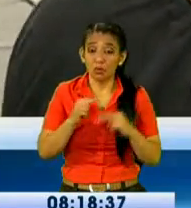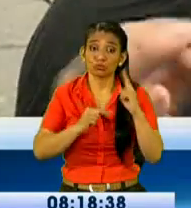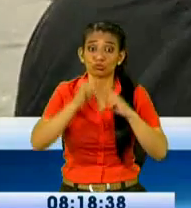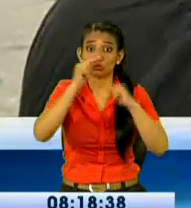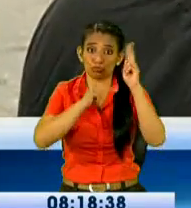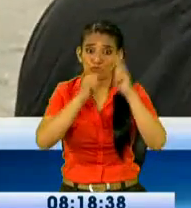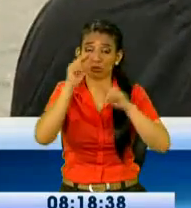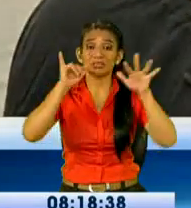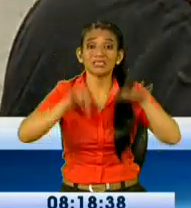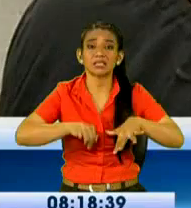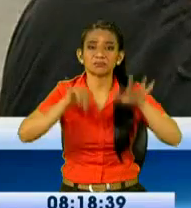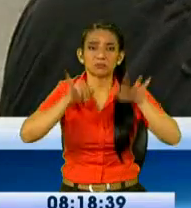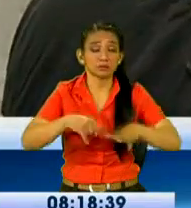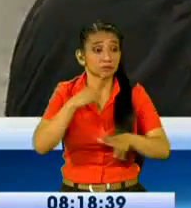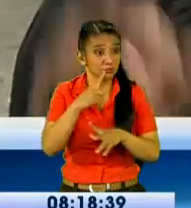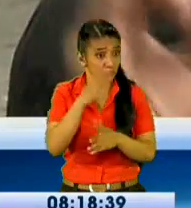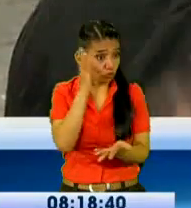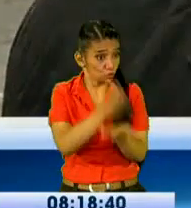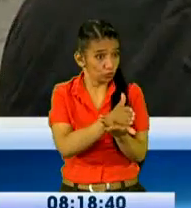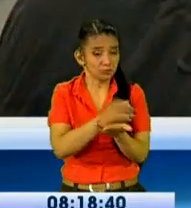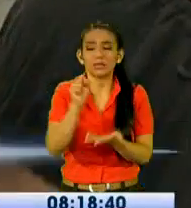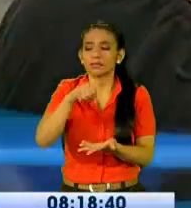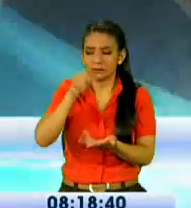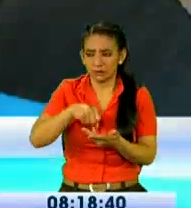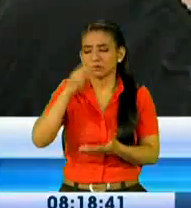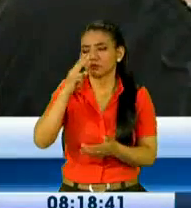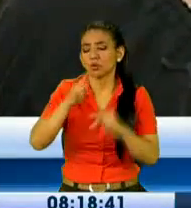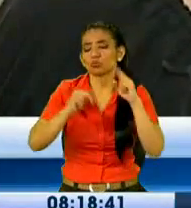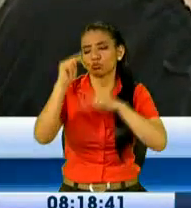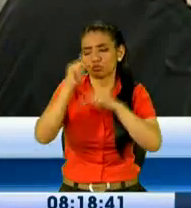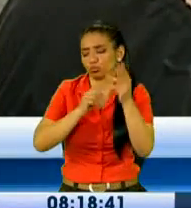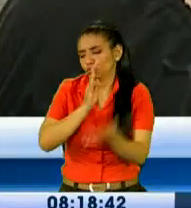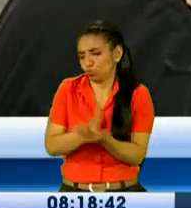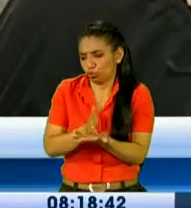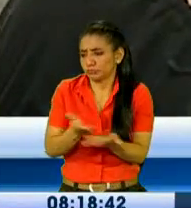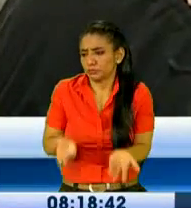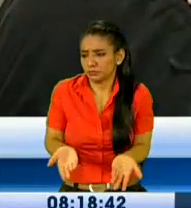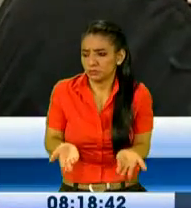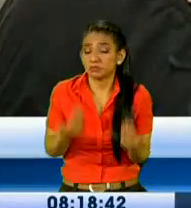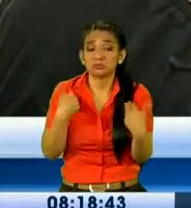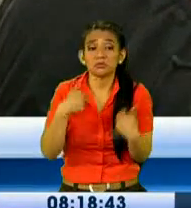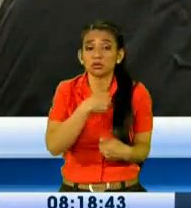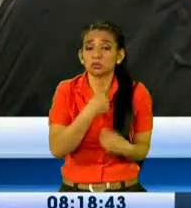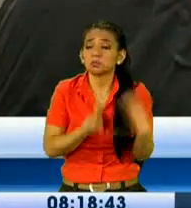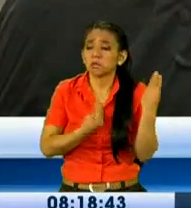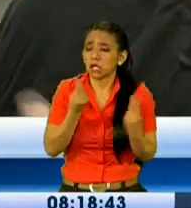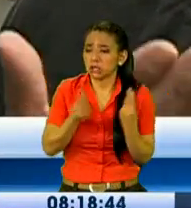en seis meses esta suspensión si está suspendido entonces nosotros